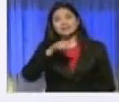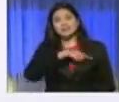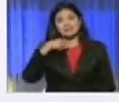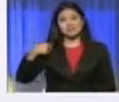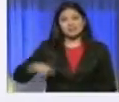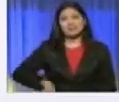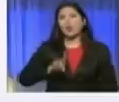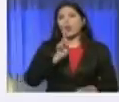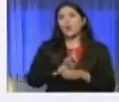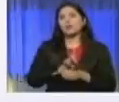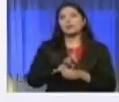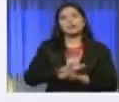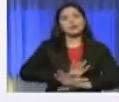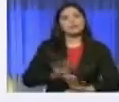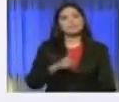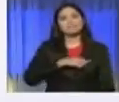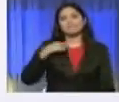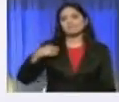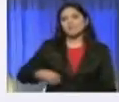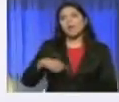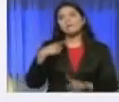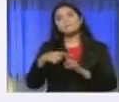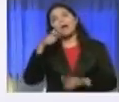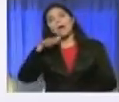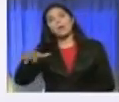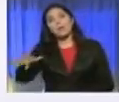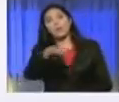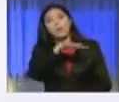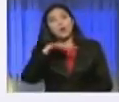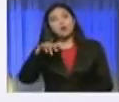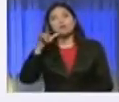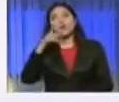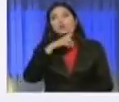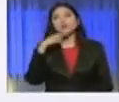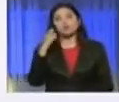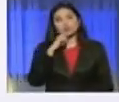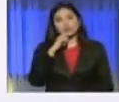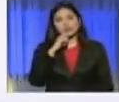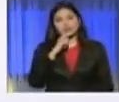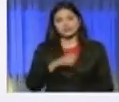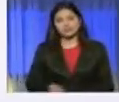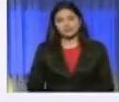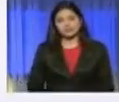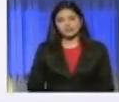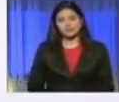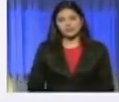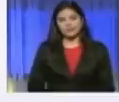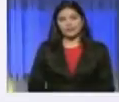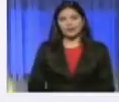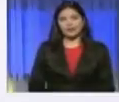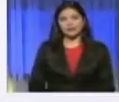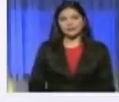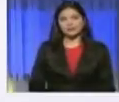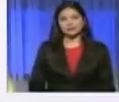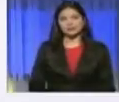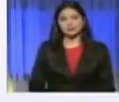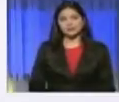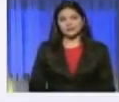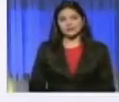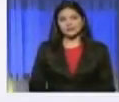una sola China, y el pueblo de la Federación de Rusia. ¿Ah?